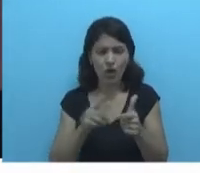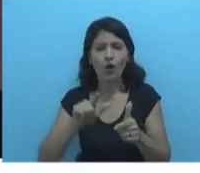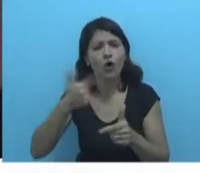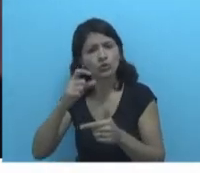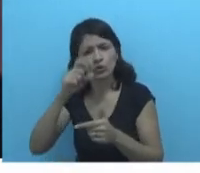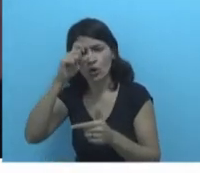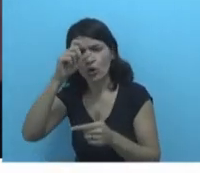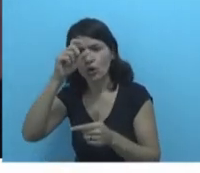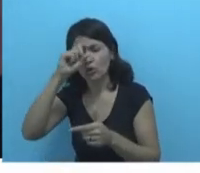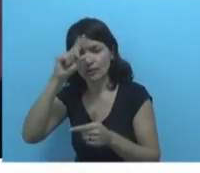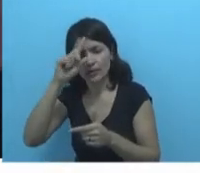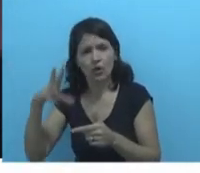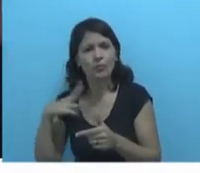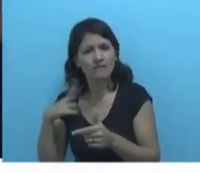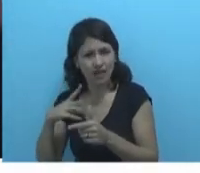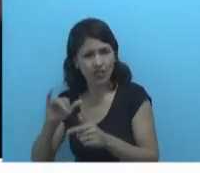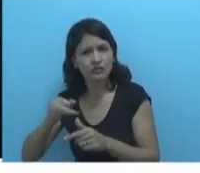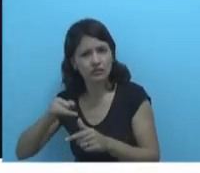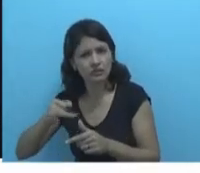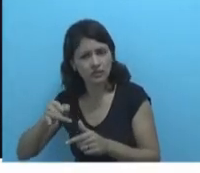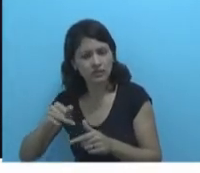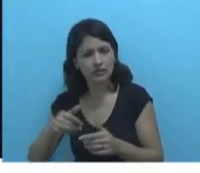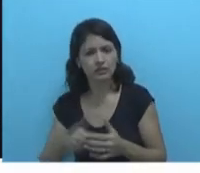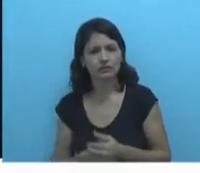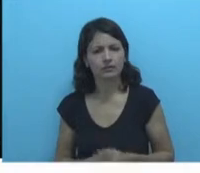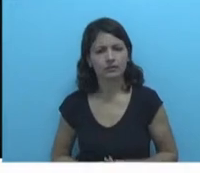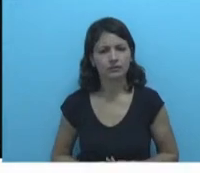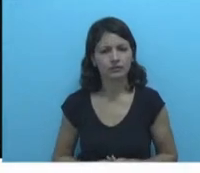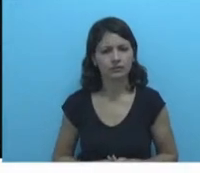privado, pero tampoco tuvo una cantidad de pacientes